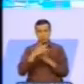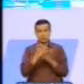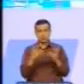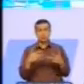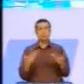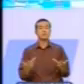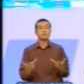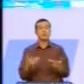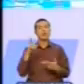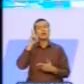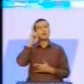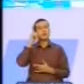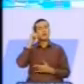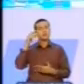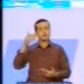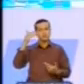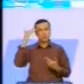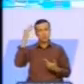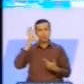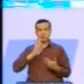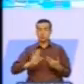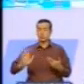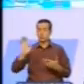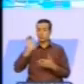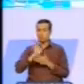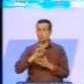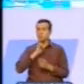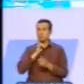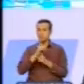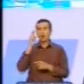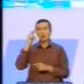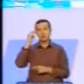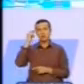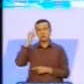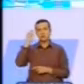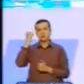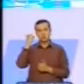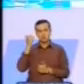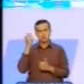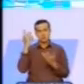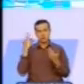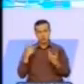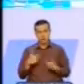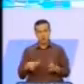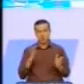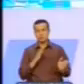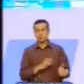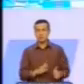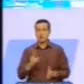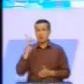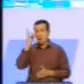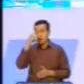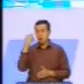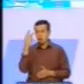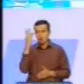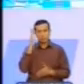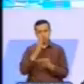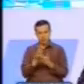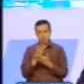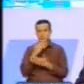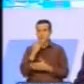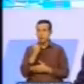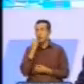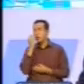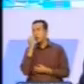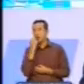que los líderes políticos en el país seamos coherentes. Dejemos de lado la doble moral. Pregonar una cosa,